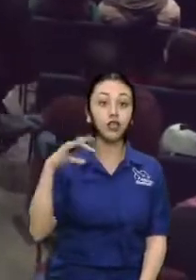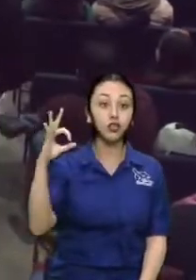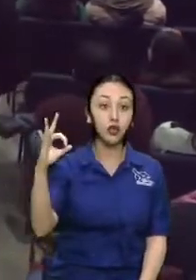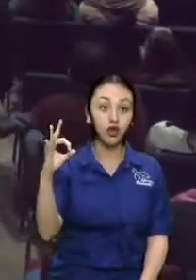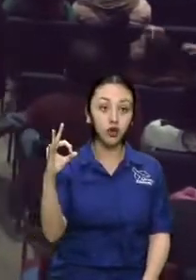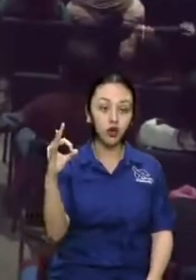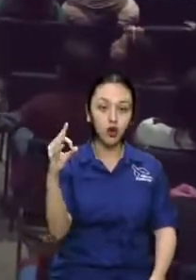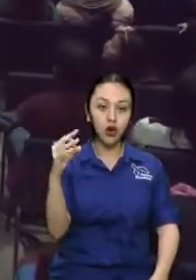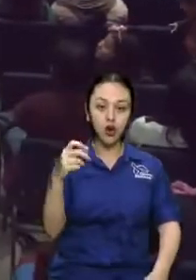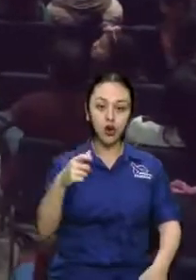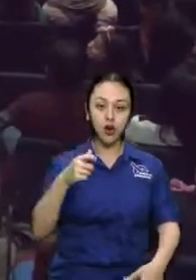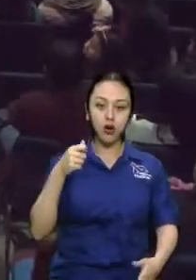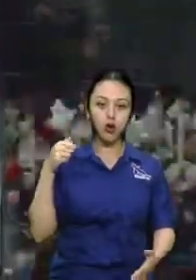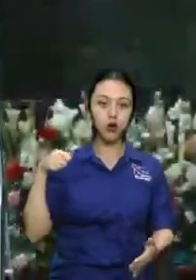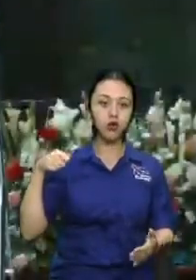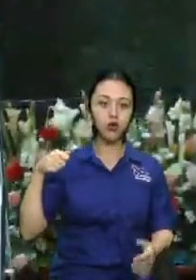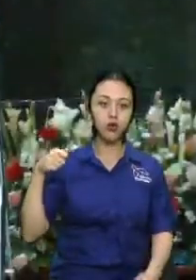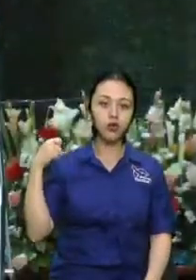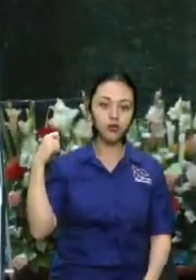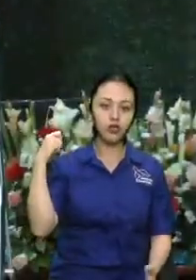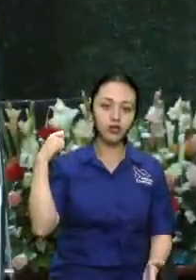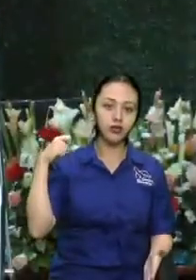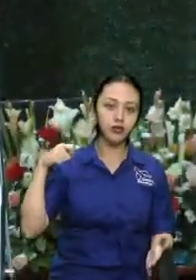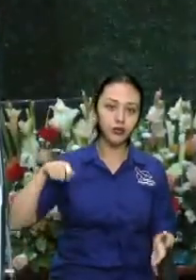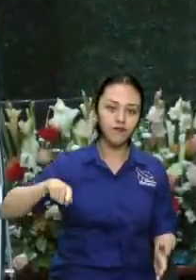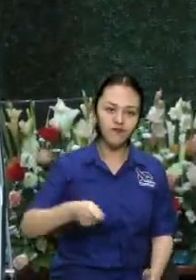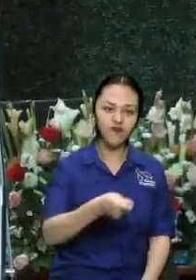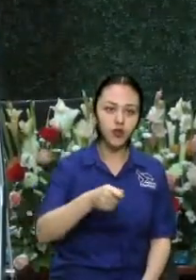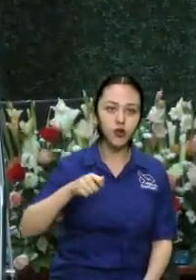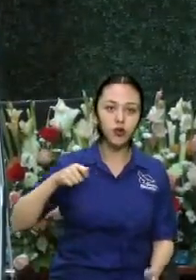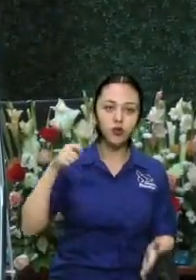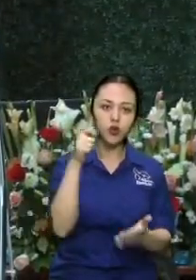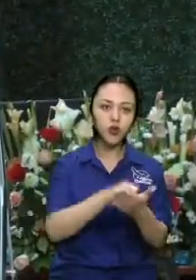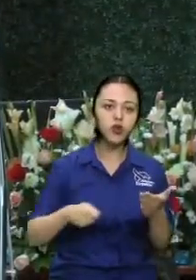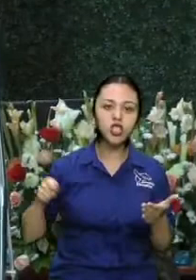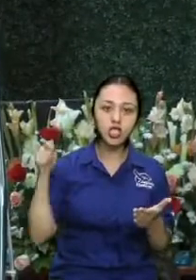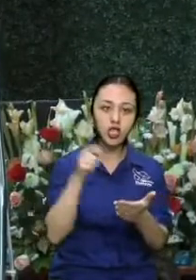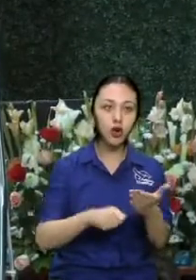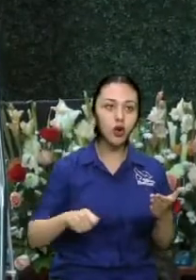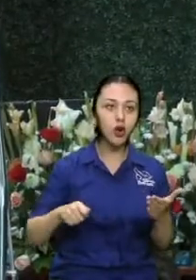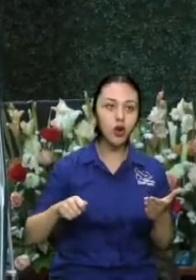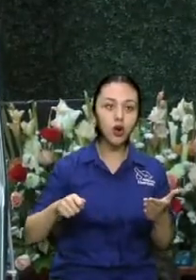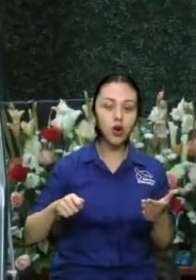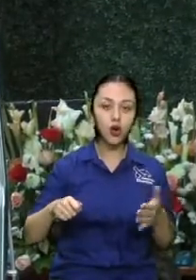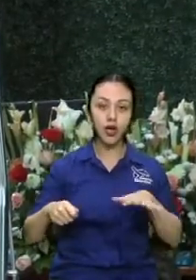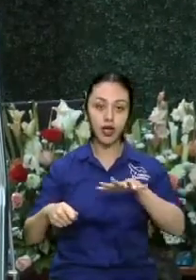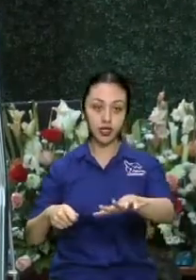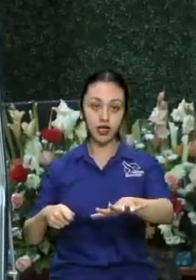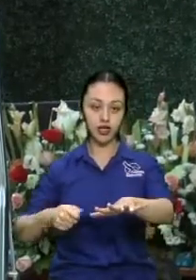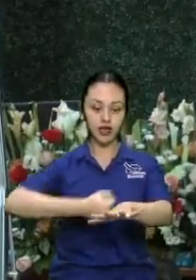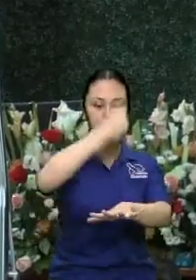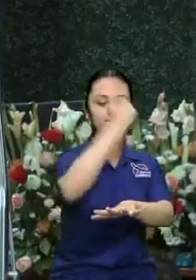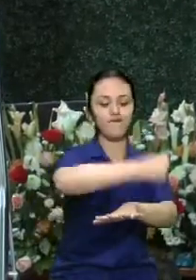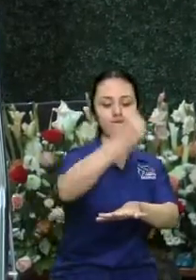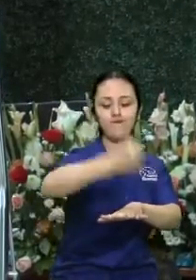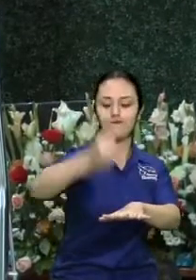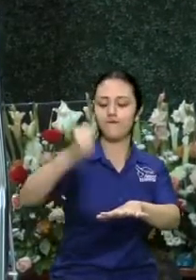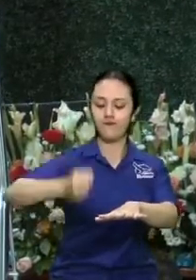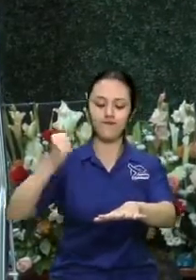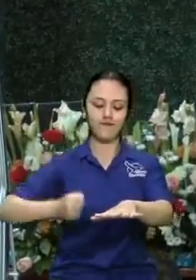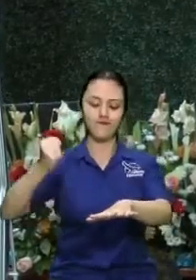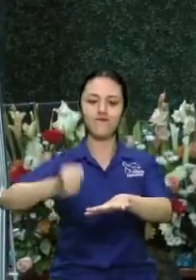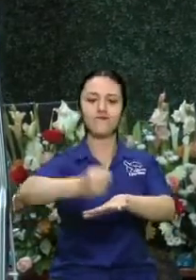Y lo agarró. ¡Pam, pam! ¡Bolo! ¡Pam, pam, pam, pam, pam, pam, pam, pam, pam! El hermano ya no tiene dos